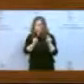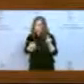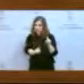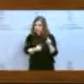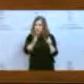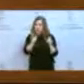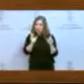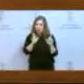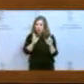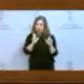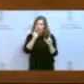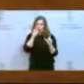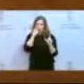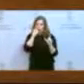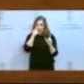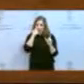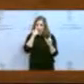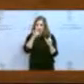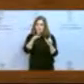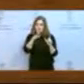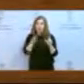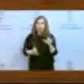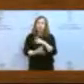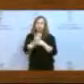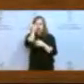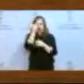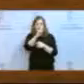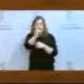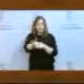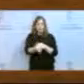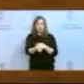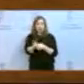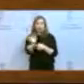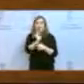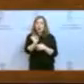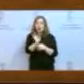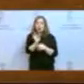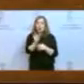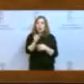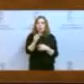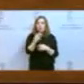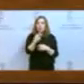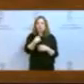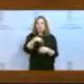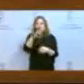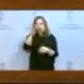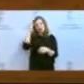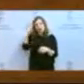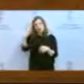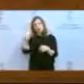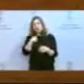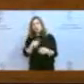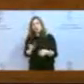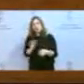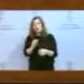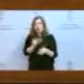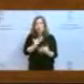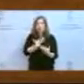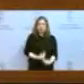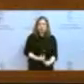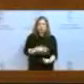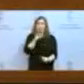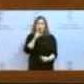reunión desaparezca al instante porque surja otra nueva idea, que no nos invada la desilusión y el desánimo cuando ves que los